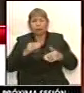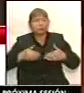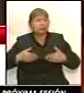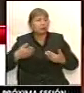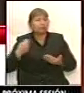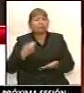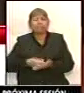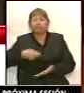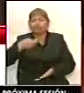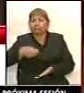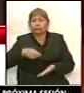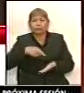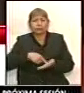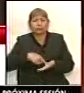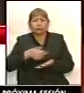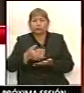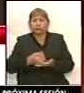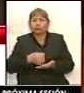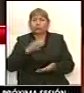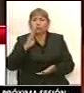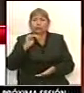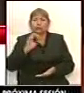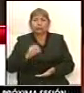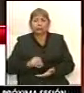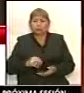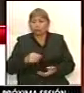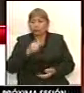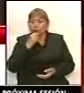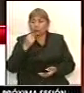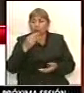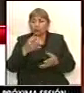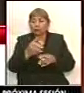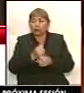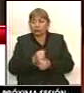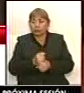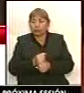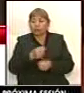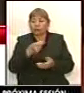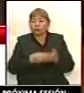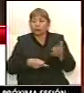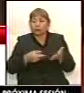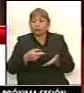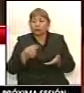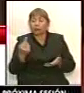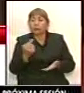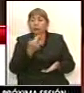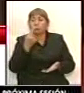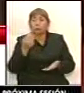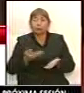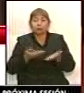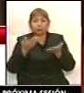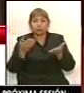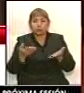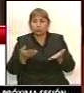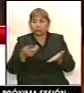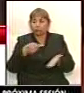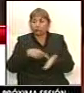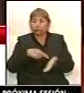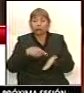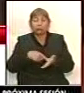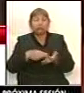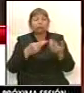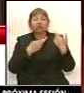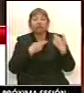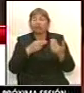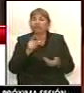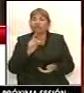pagar sus deudas contraídas con la banca privada. Y el rescate financiero va solamente al tema de los intereses,